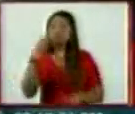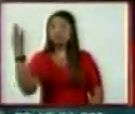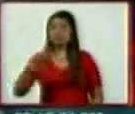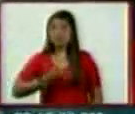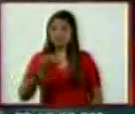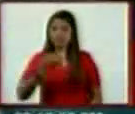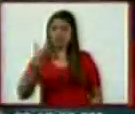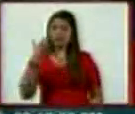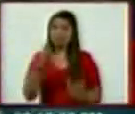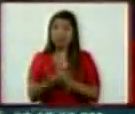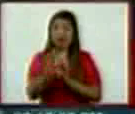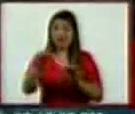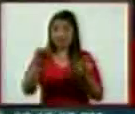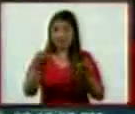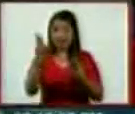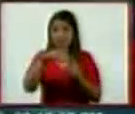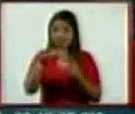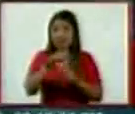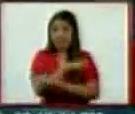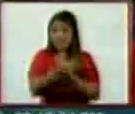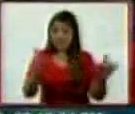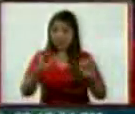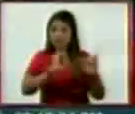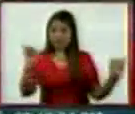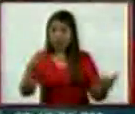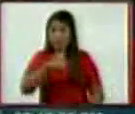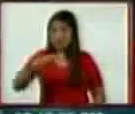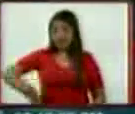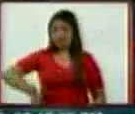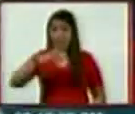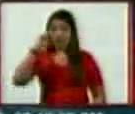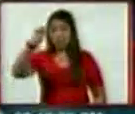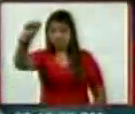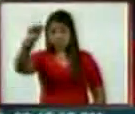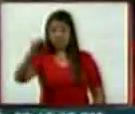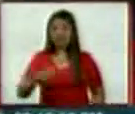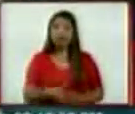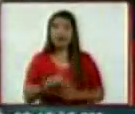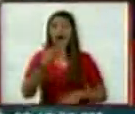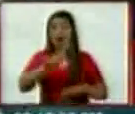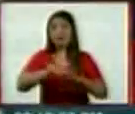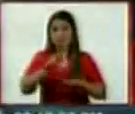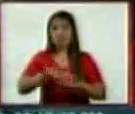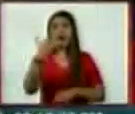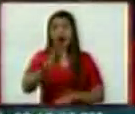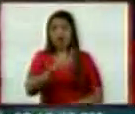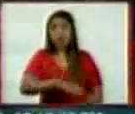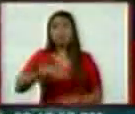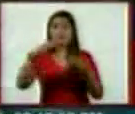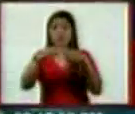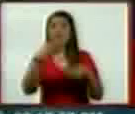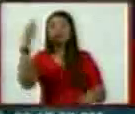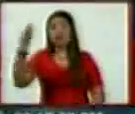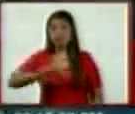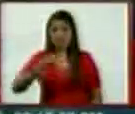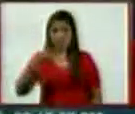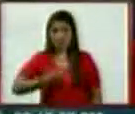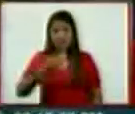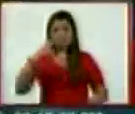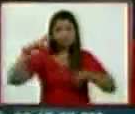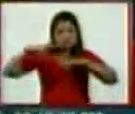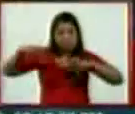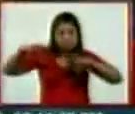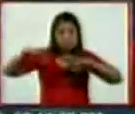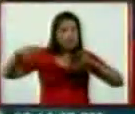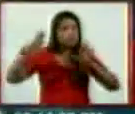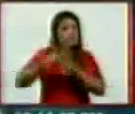para el Táchira. Sin embargo, ya el presidente Nicolás Maduro anunció que existirá una Comisión de la Verdad para investigar toda